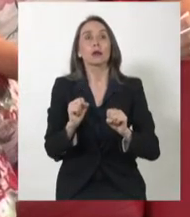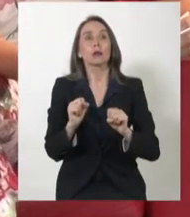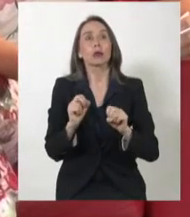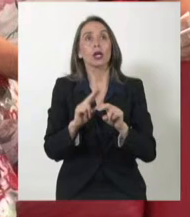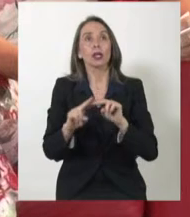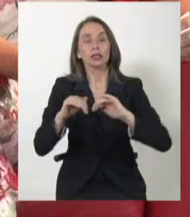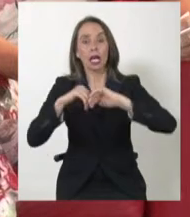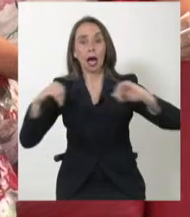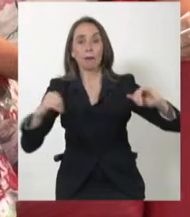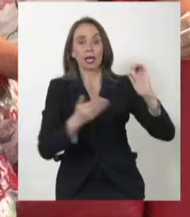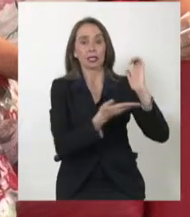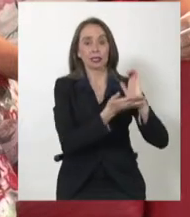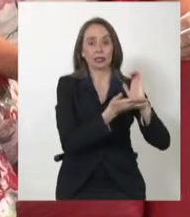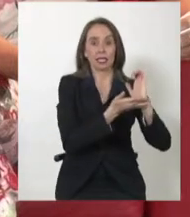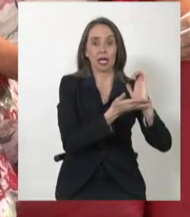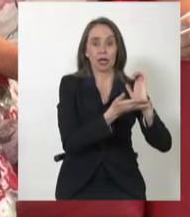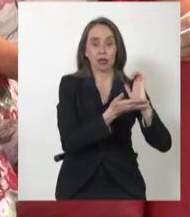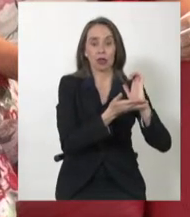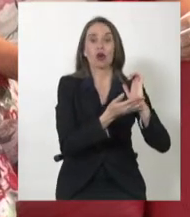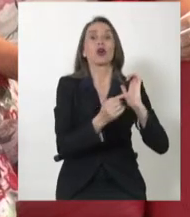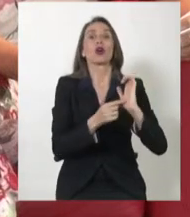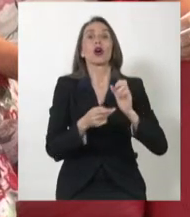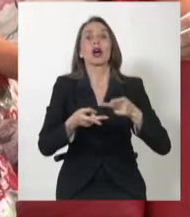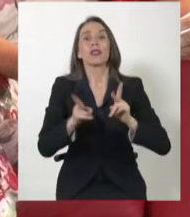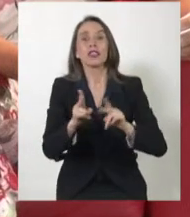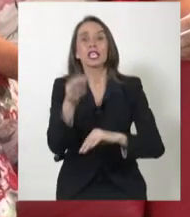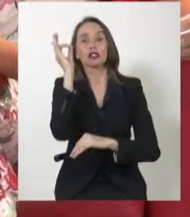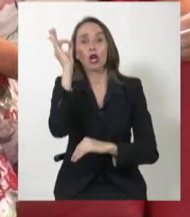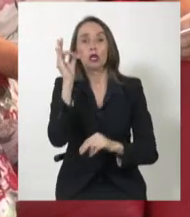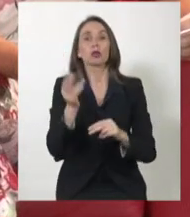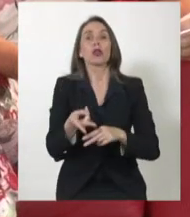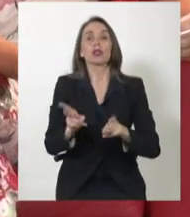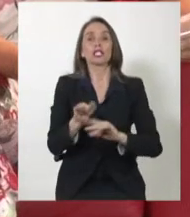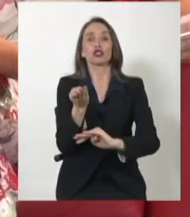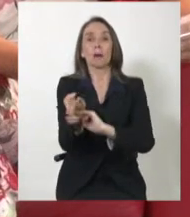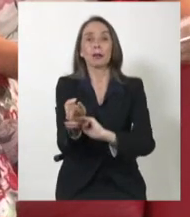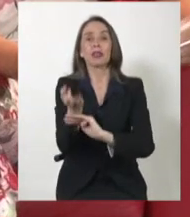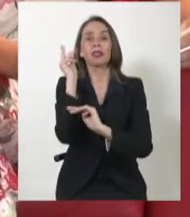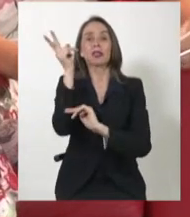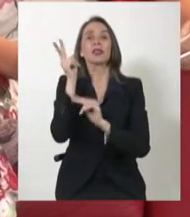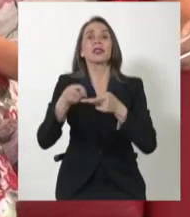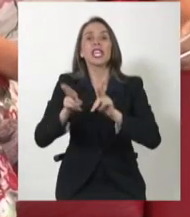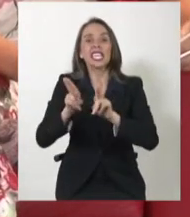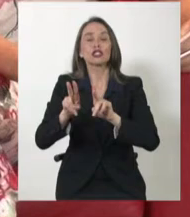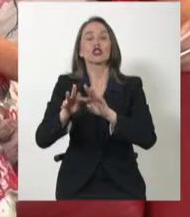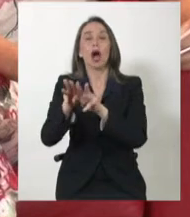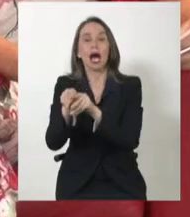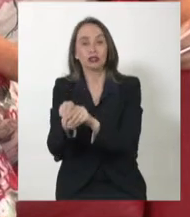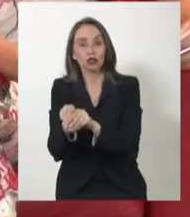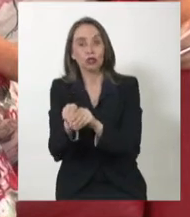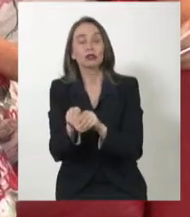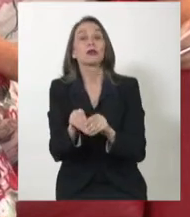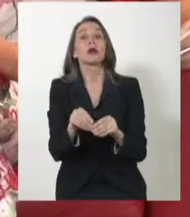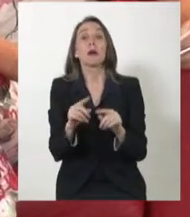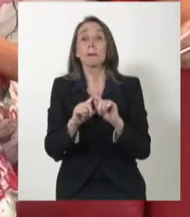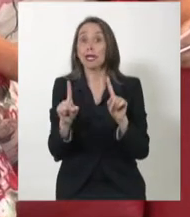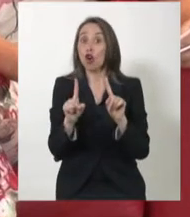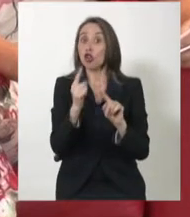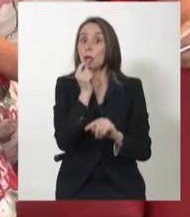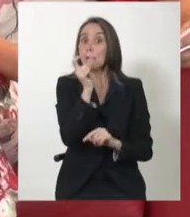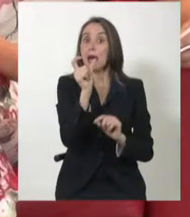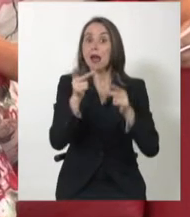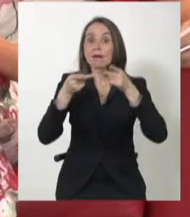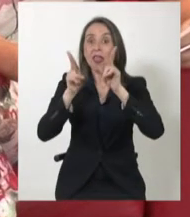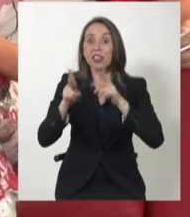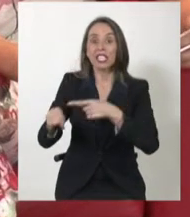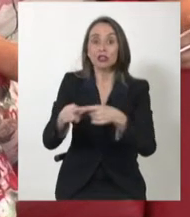del Estado, basta que el Estado se margine, para que, como el derecho de reunión, petición, asociación. Pero respecto a los derechos sociales, no hay una acción